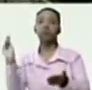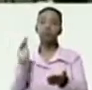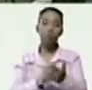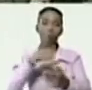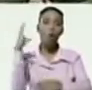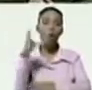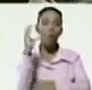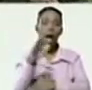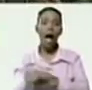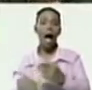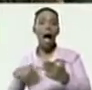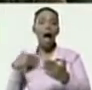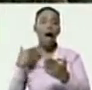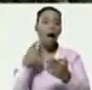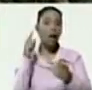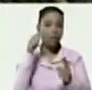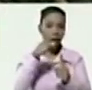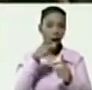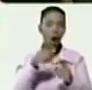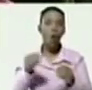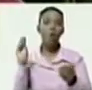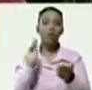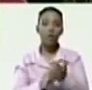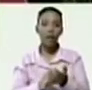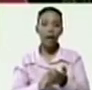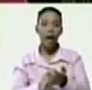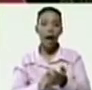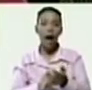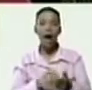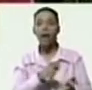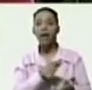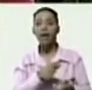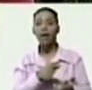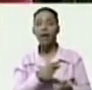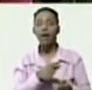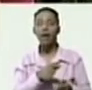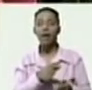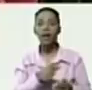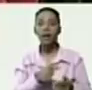Colombia a someterme al fallo de las leyes.